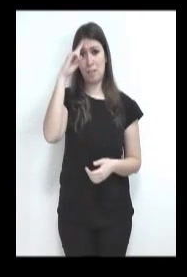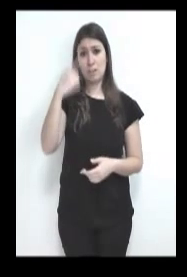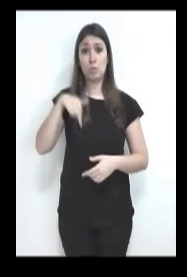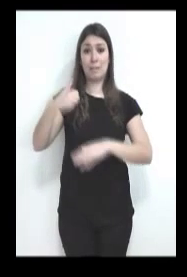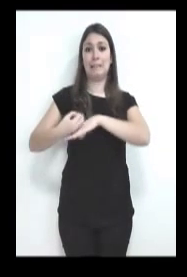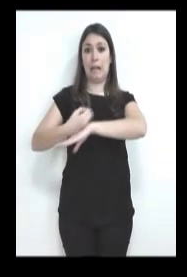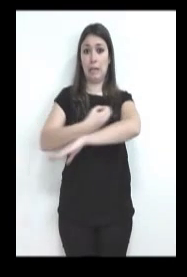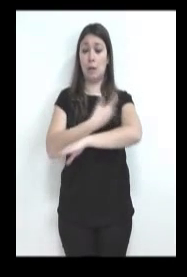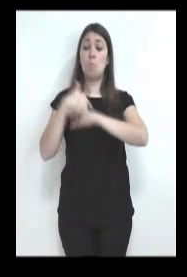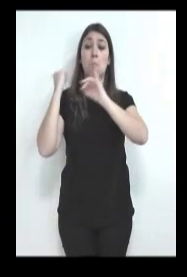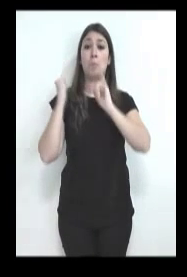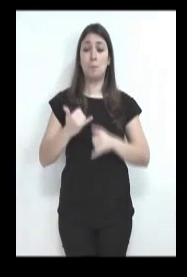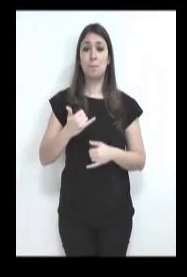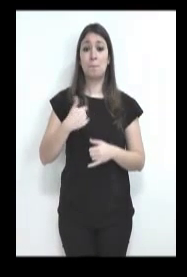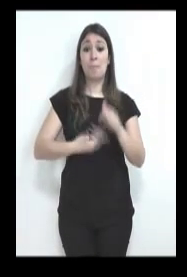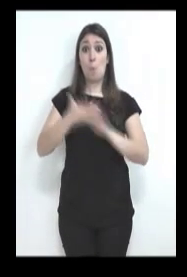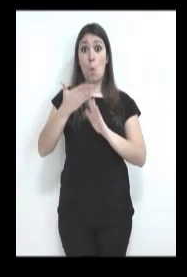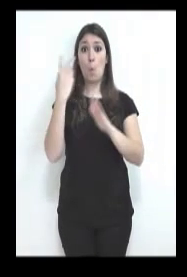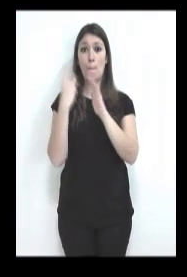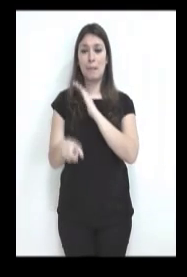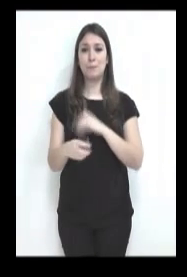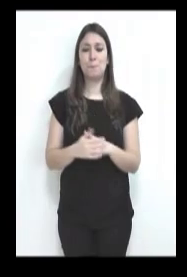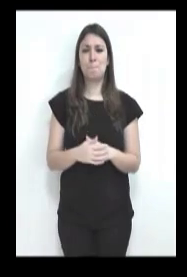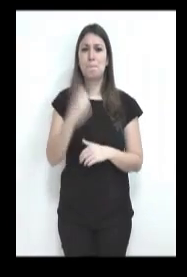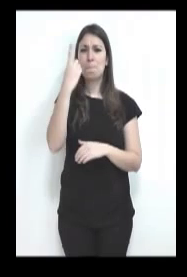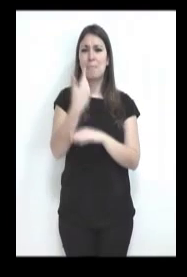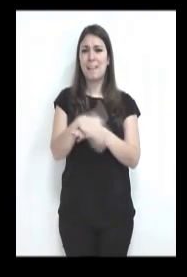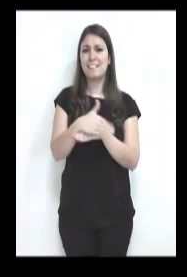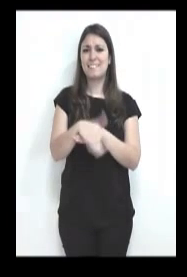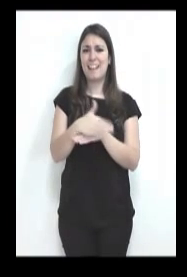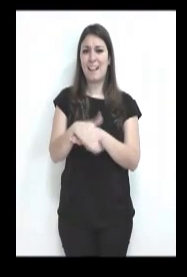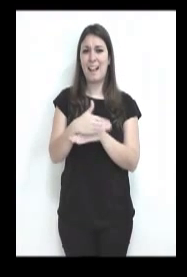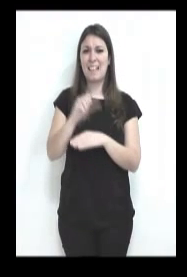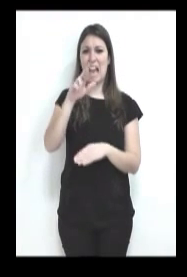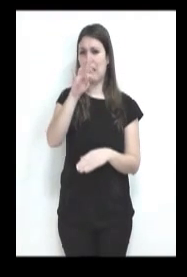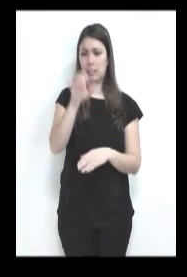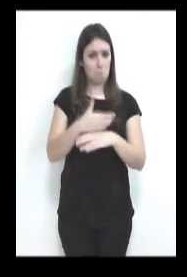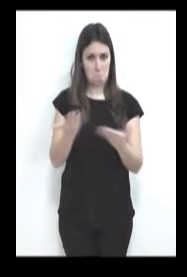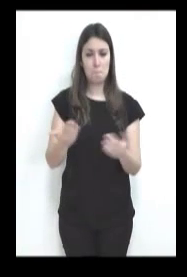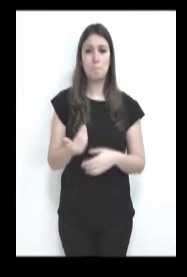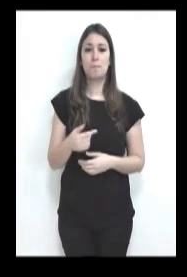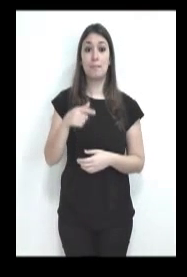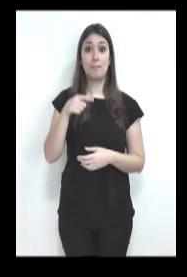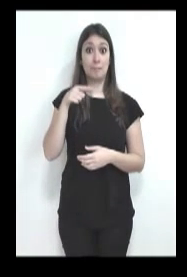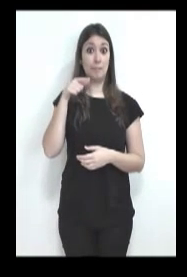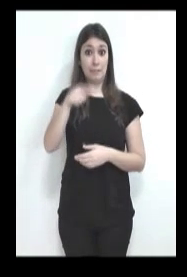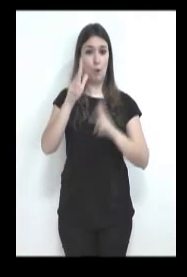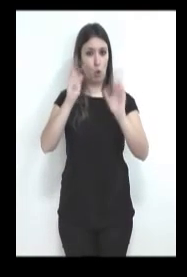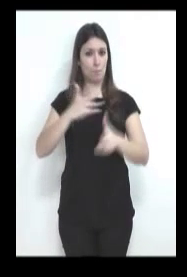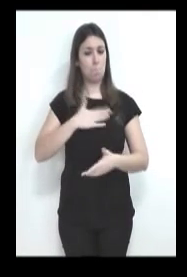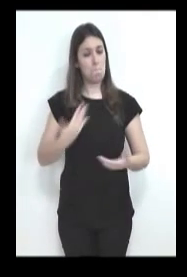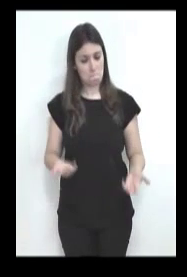esta vez y voy a coger el metro y tenía que ir a una calle, pues calle Arte, ¿no? Y bueno, pues que es donde tengo el